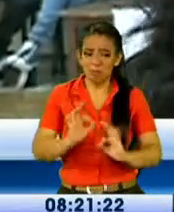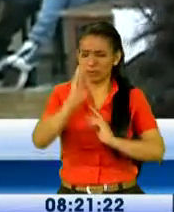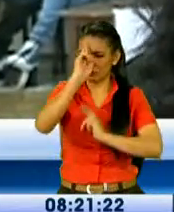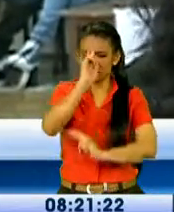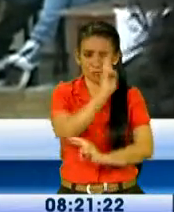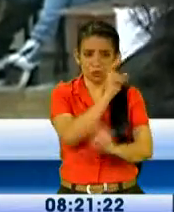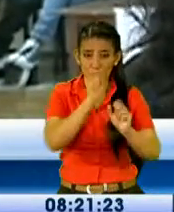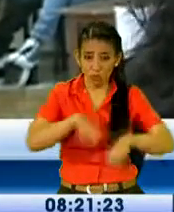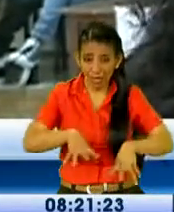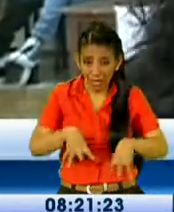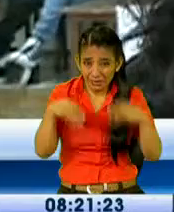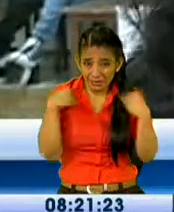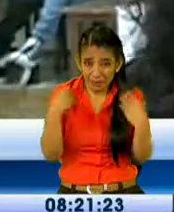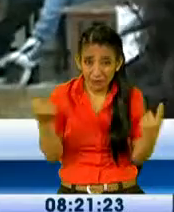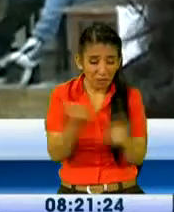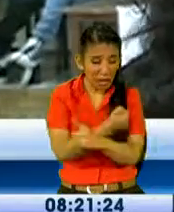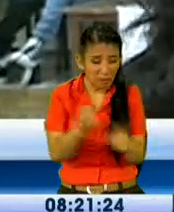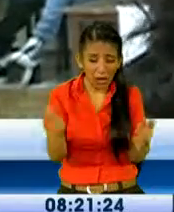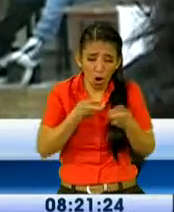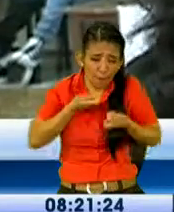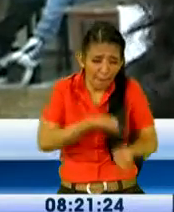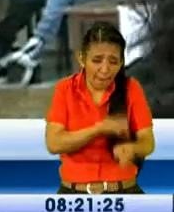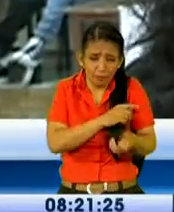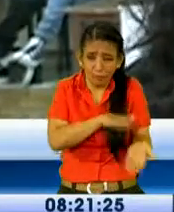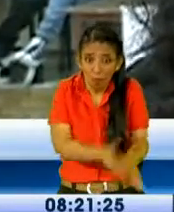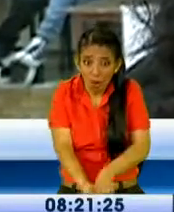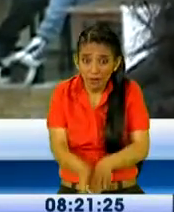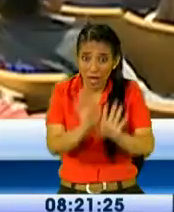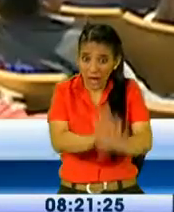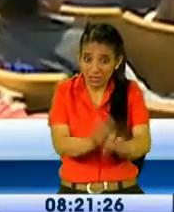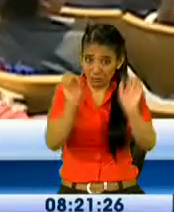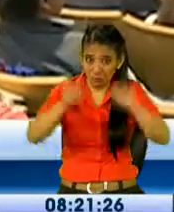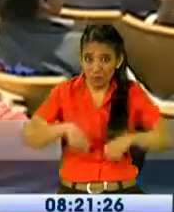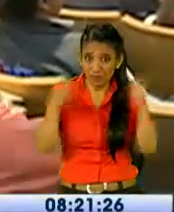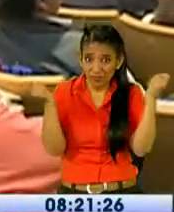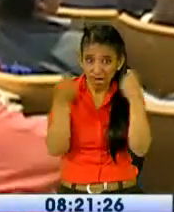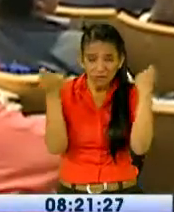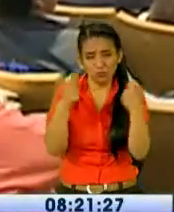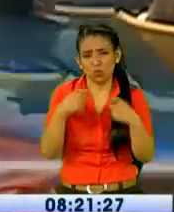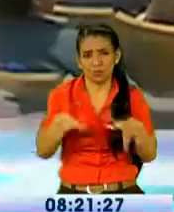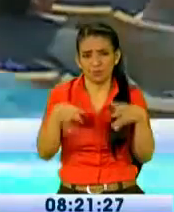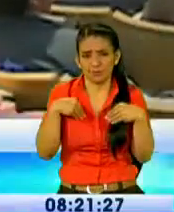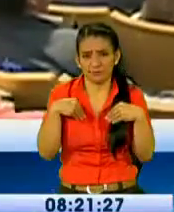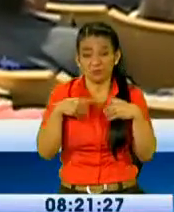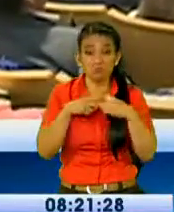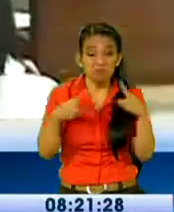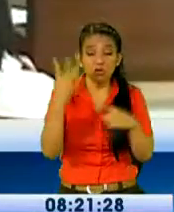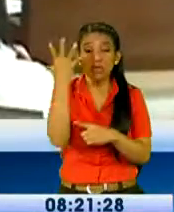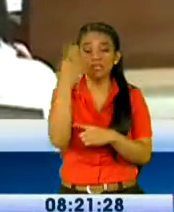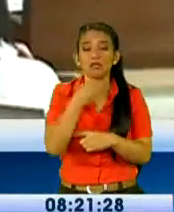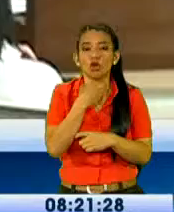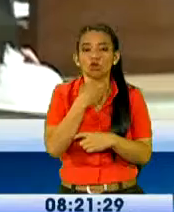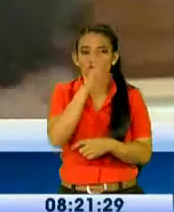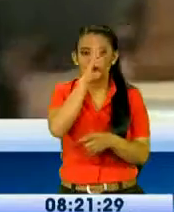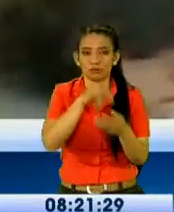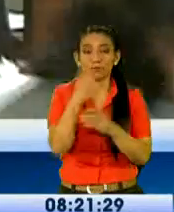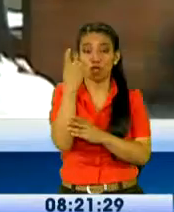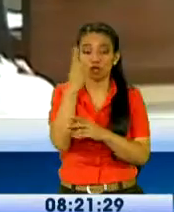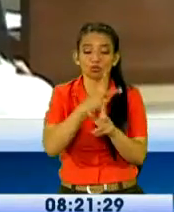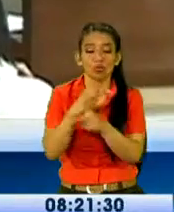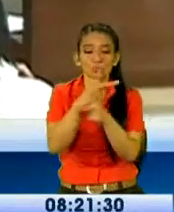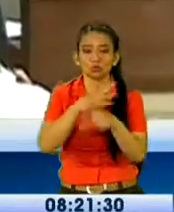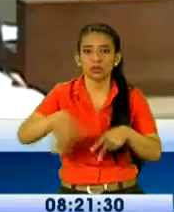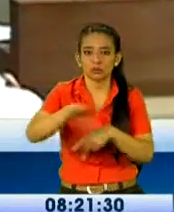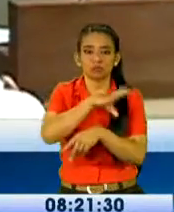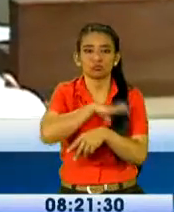puede aceptar la violencia como espectáculo. Eso es por lo que estamos luchando. Sin embargo, el 15 de agosto de 2011, el Consejo Metropolitano de